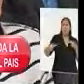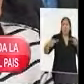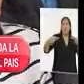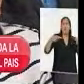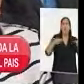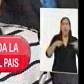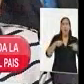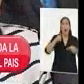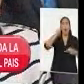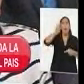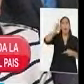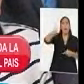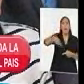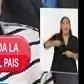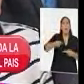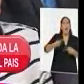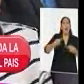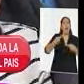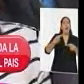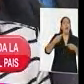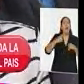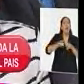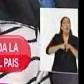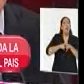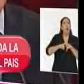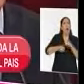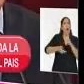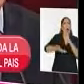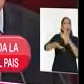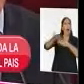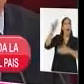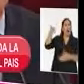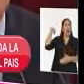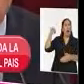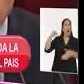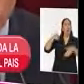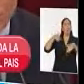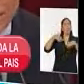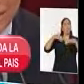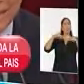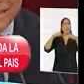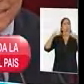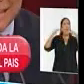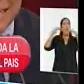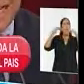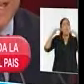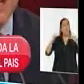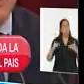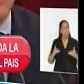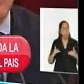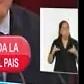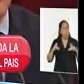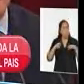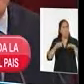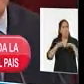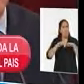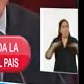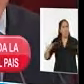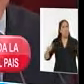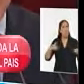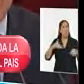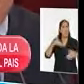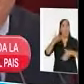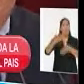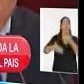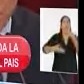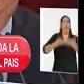referentes de Sergio Massa estuvo en el espacio del kirchnerismo hasta el 2013. Y fue jefe de gabinete, lo mismo que Alberto